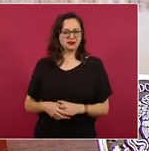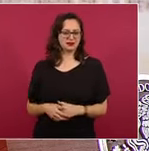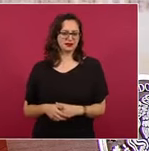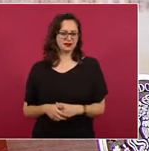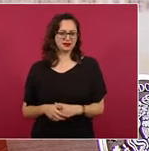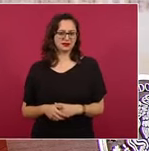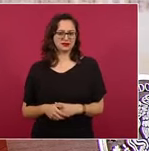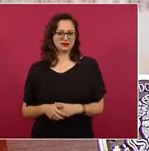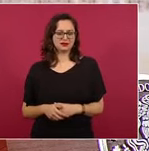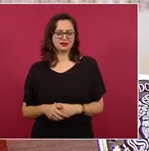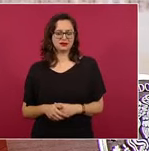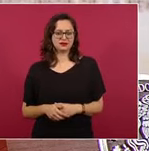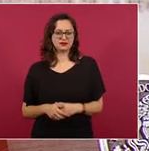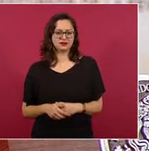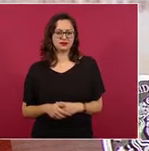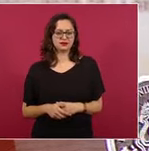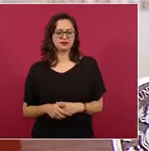Entonces,